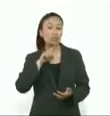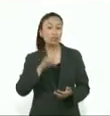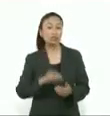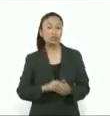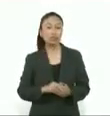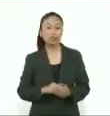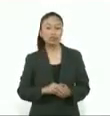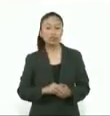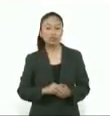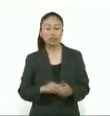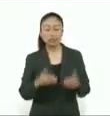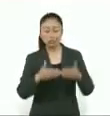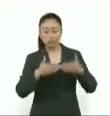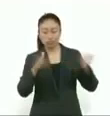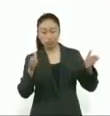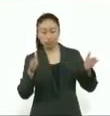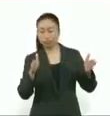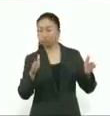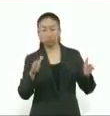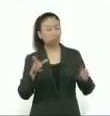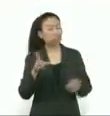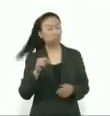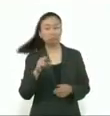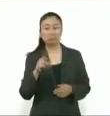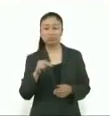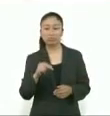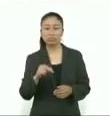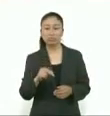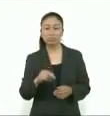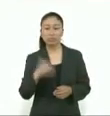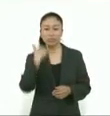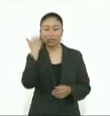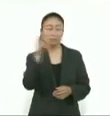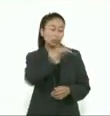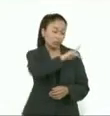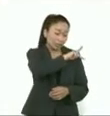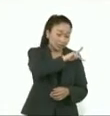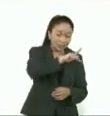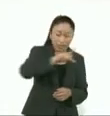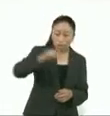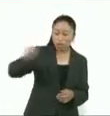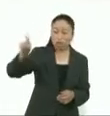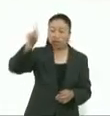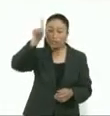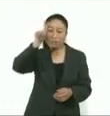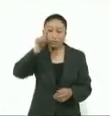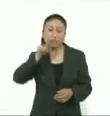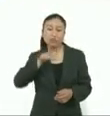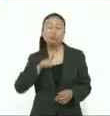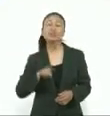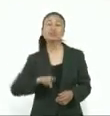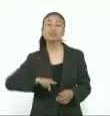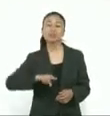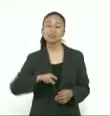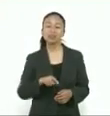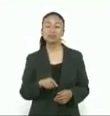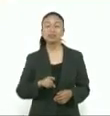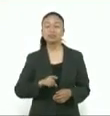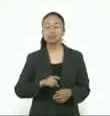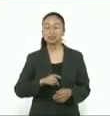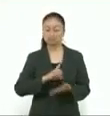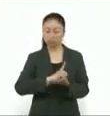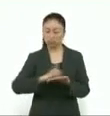de cristal. No, queremos que todas las mujeres de este país tengan derechos,